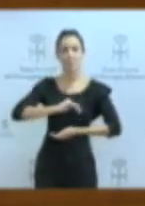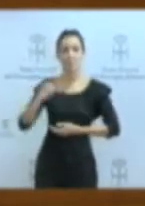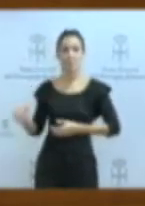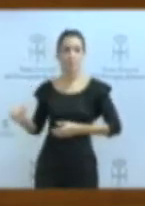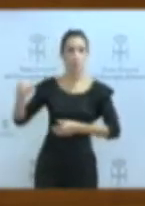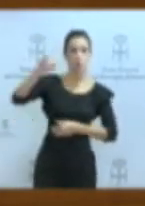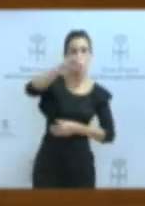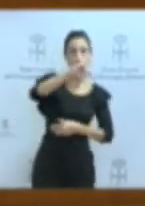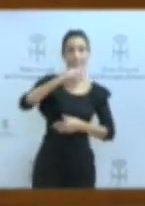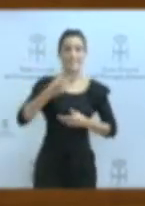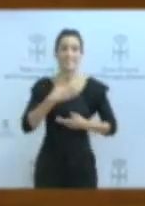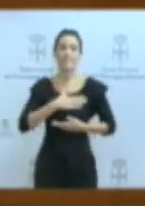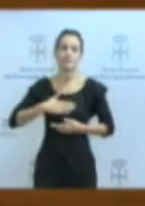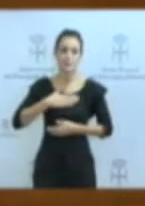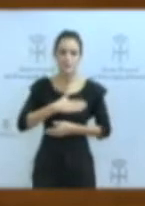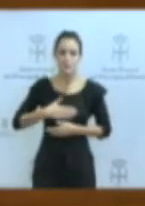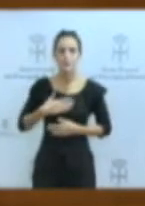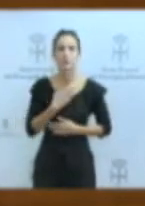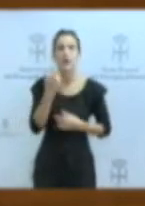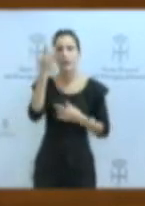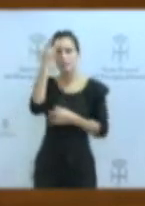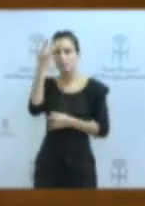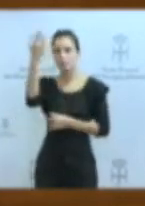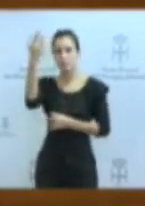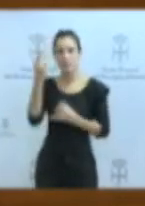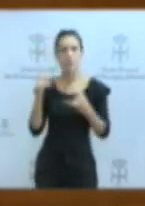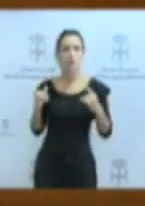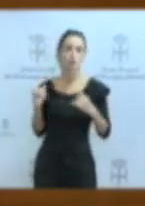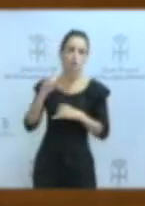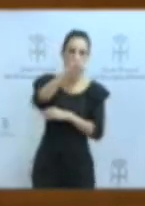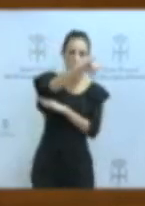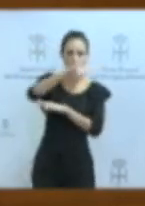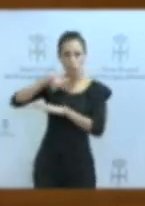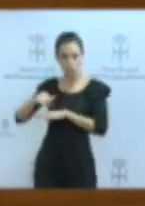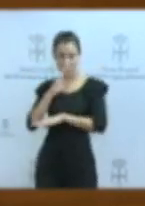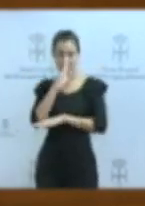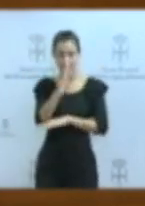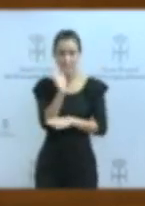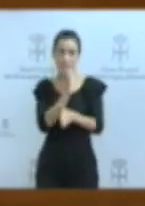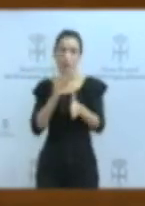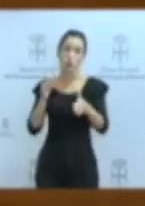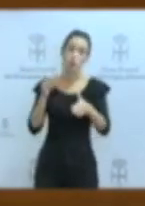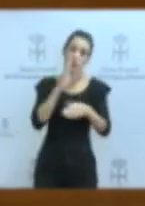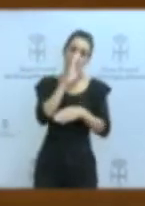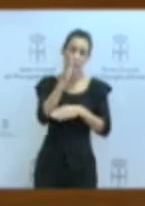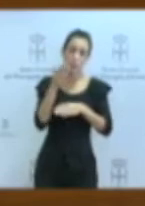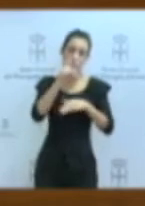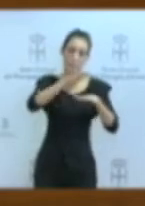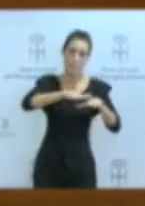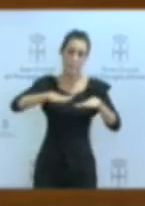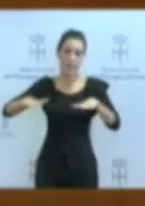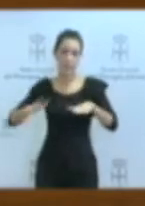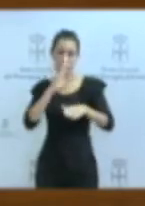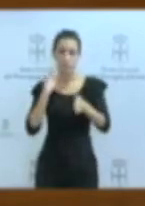conexión directa e indirecta con esos mercados internacionales, ¿no? En este sentido, decir que